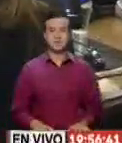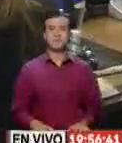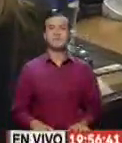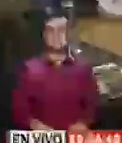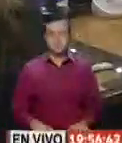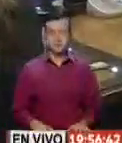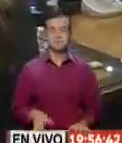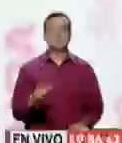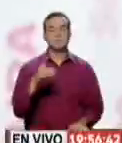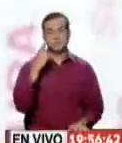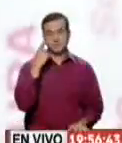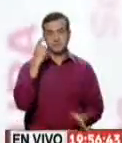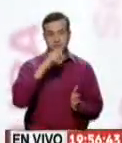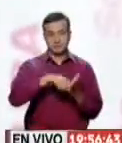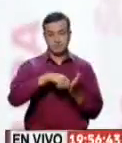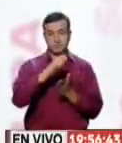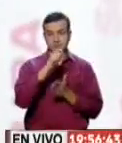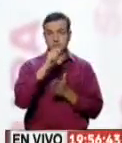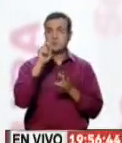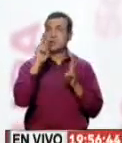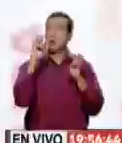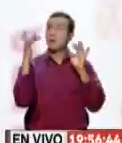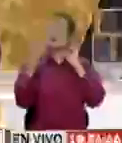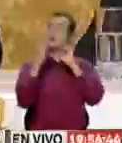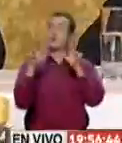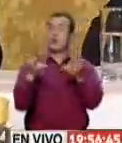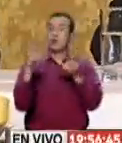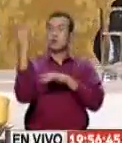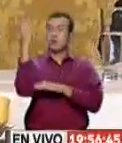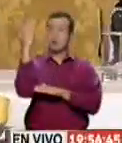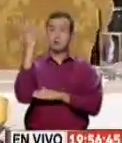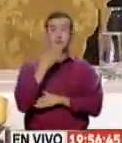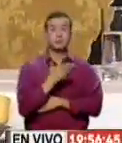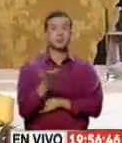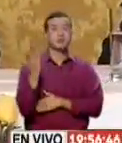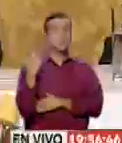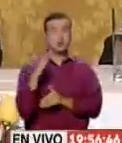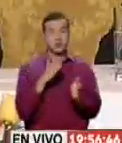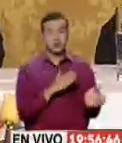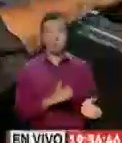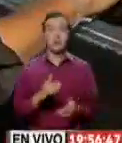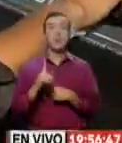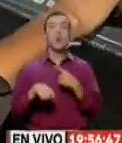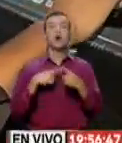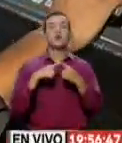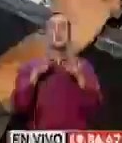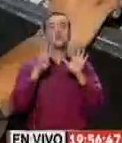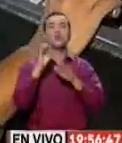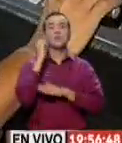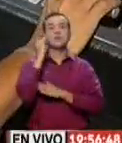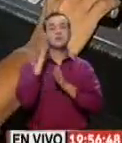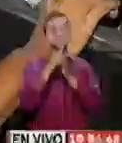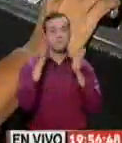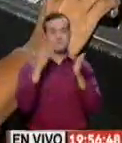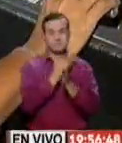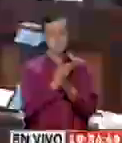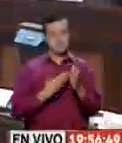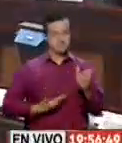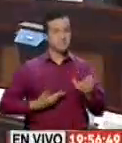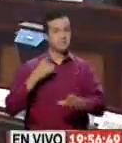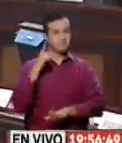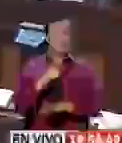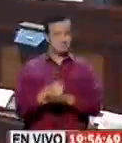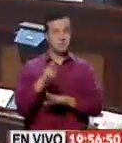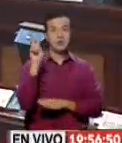Los títulos habilitantes y adjudicación de frecuencias radioeléctricas estarían listos en 90 días, así lo prevé el Ejecutivo.